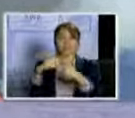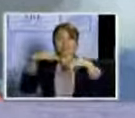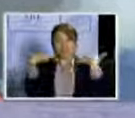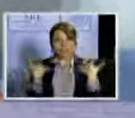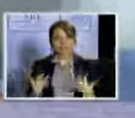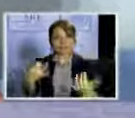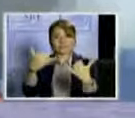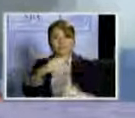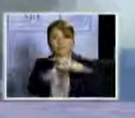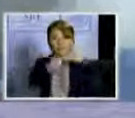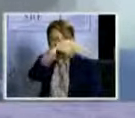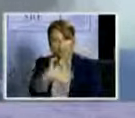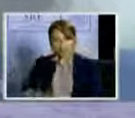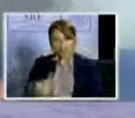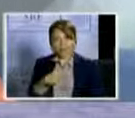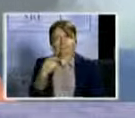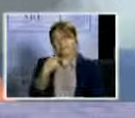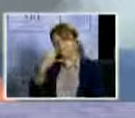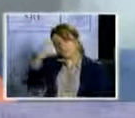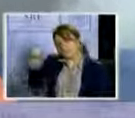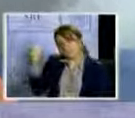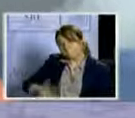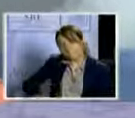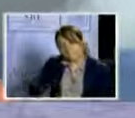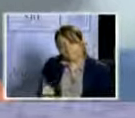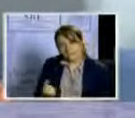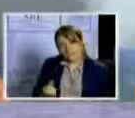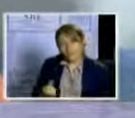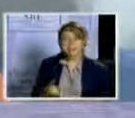Todo diseñado para que estos vehículos lleven